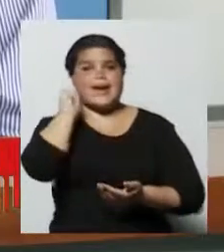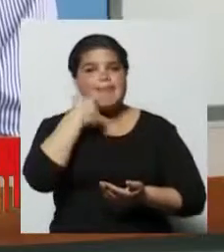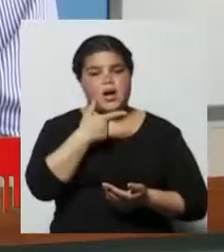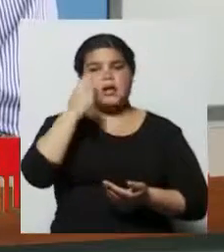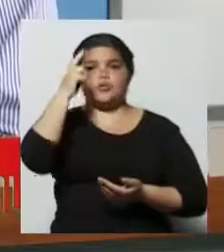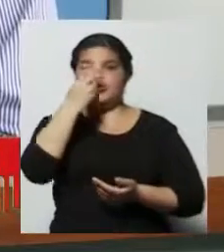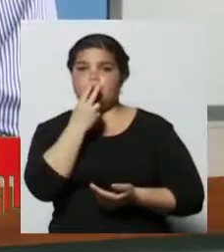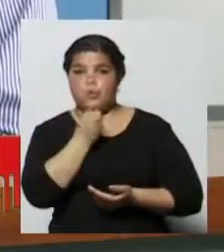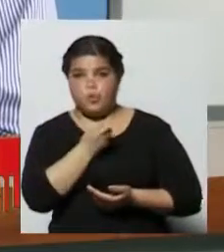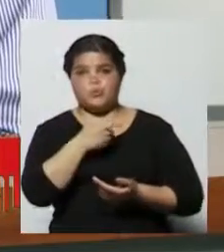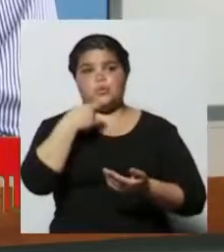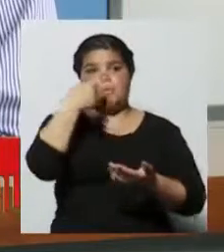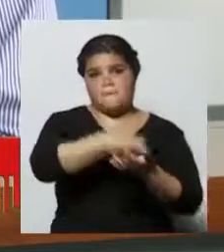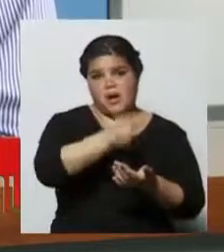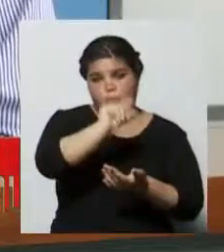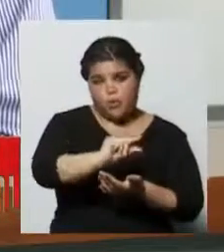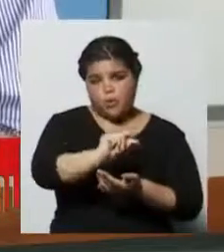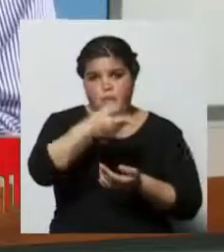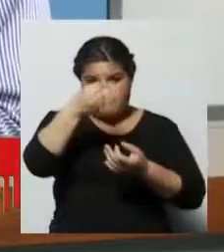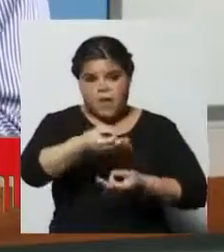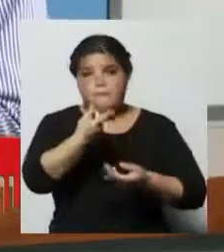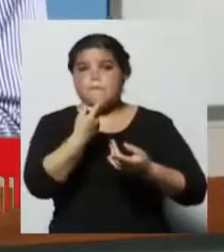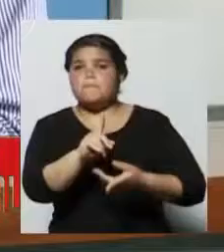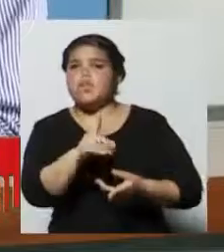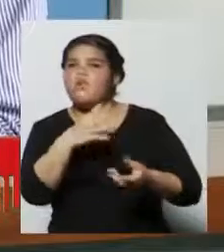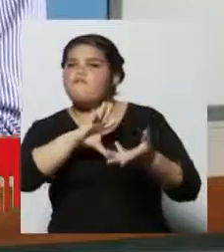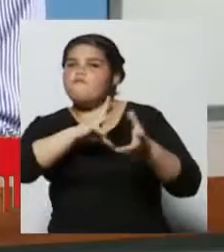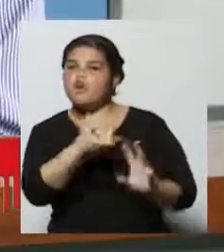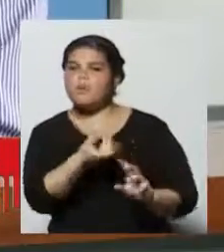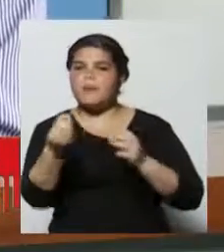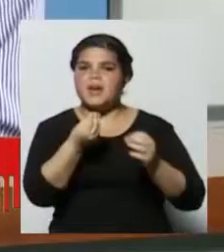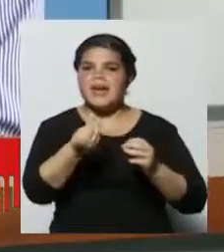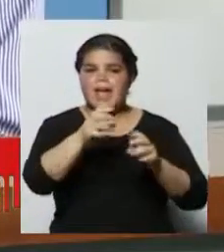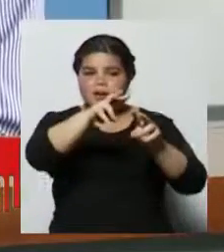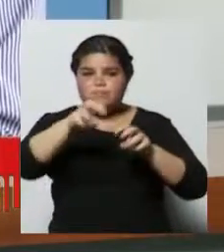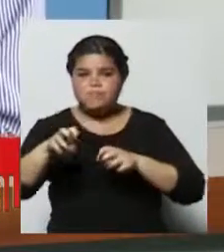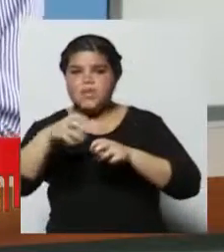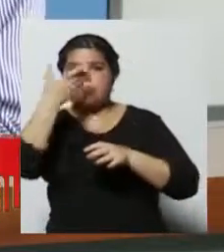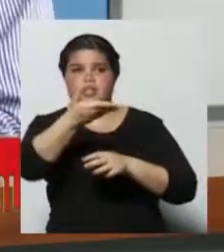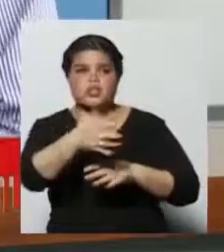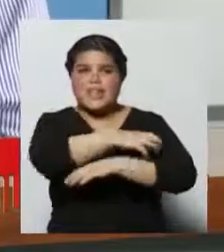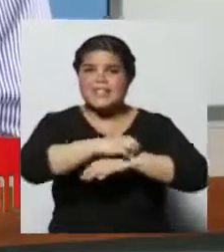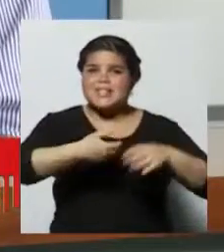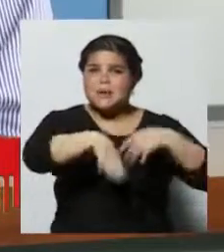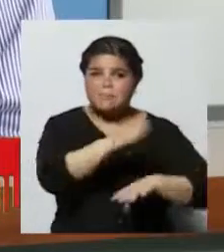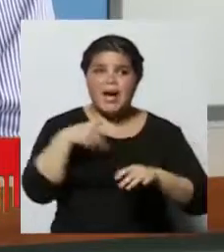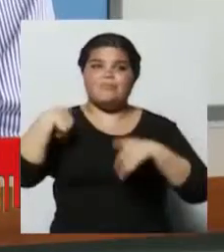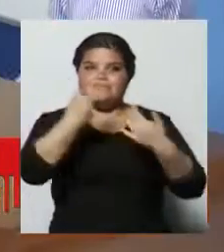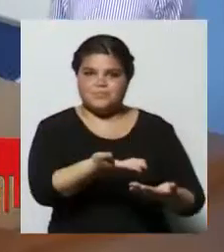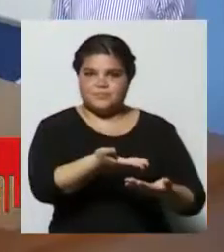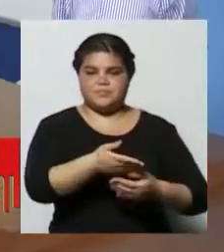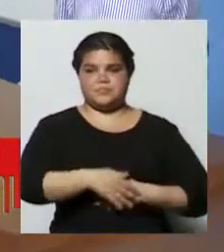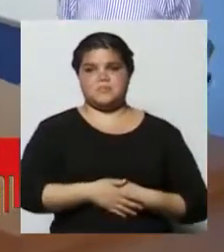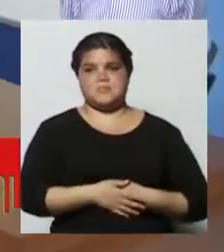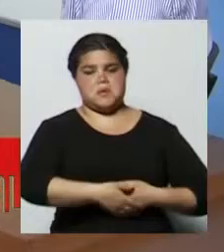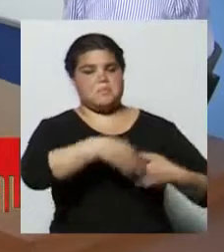luz, pero digo, hay que rever los mecanismos, digamos, para que realmente el dinero llegue a las clases más necesitadas. Totalmente.